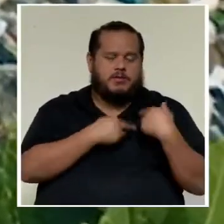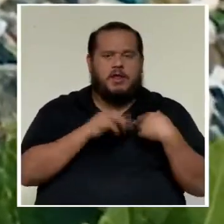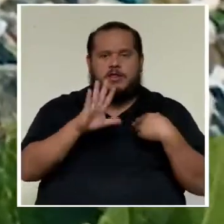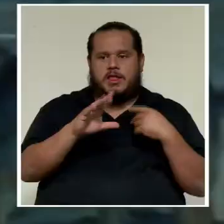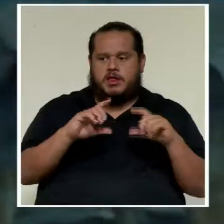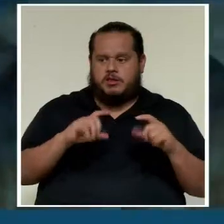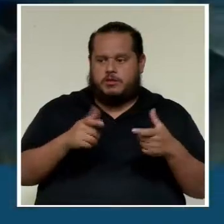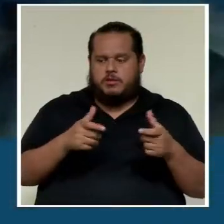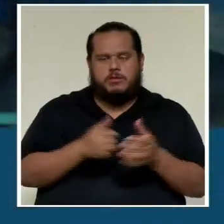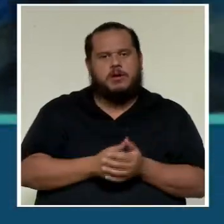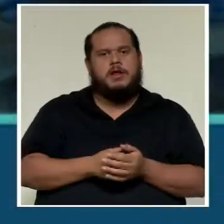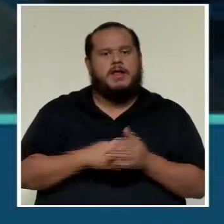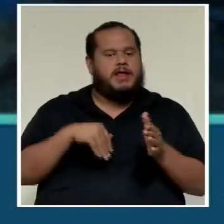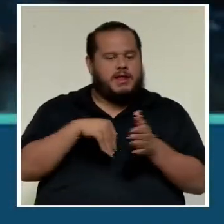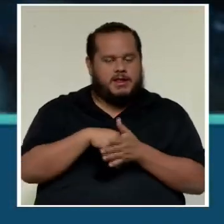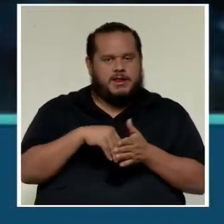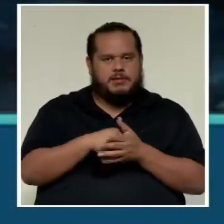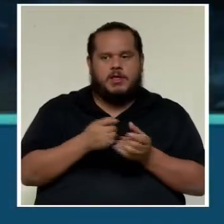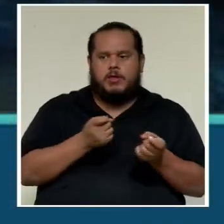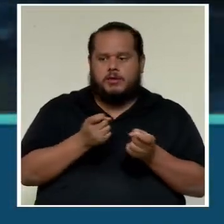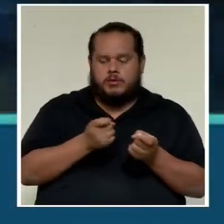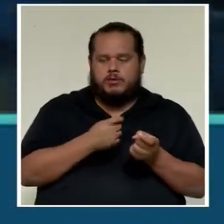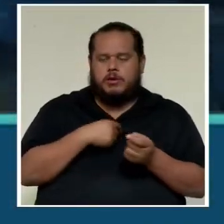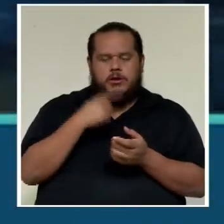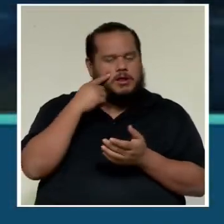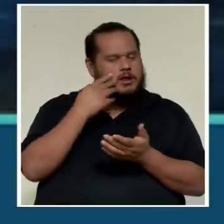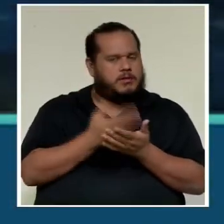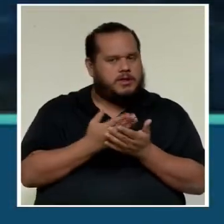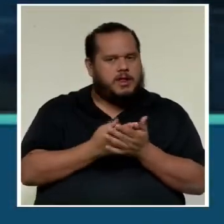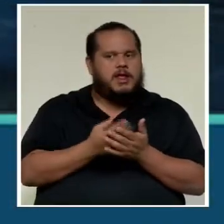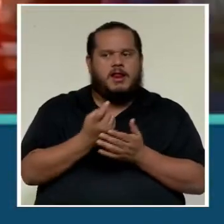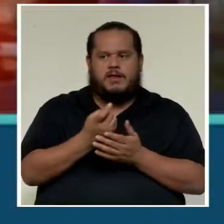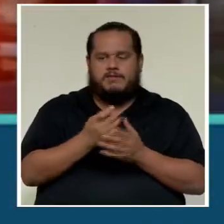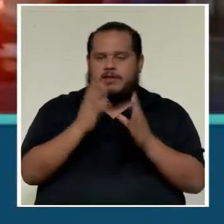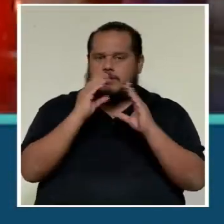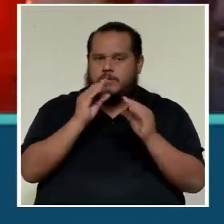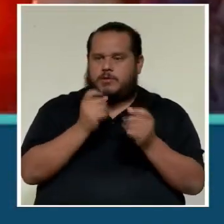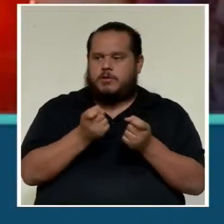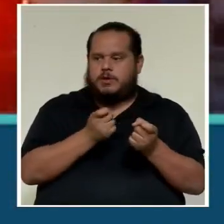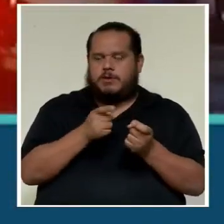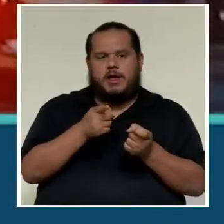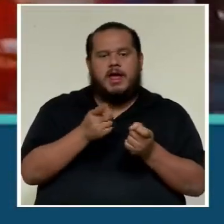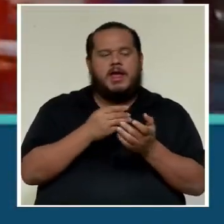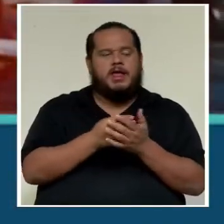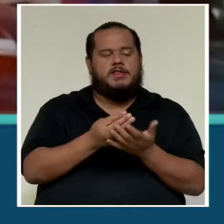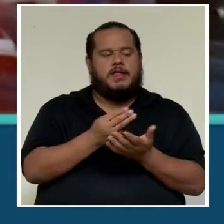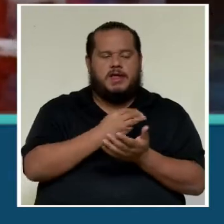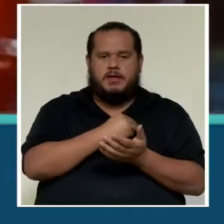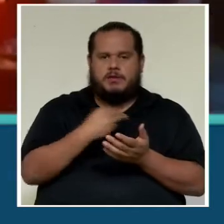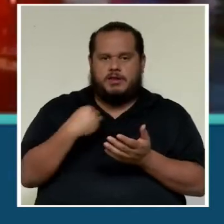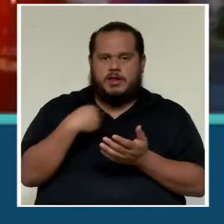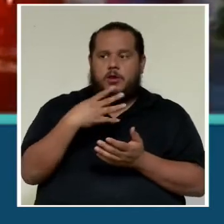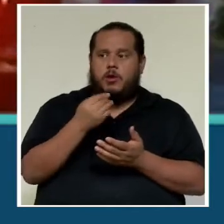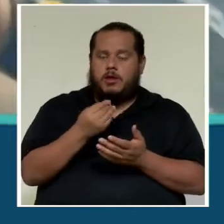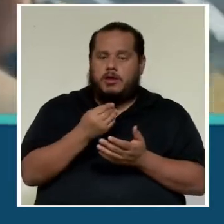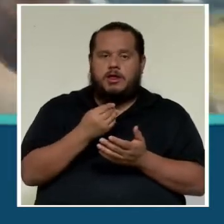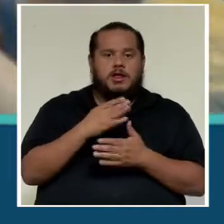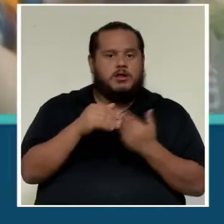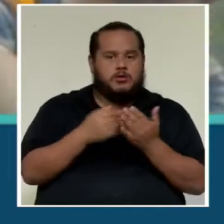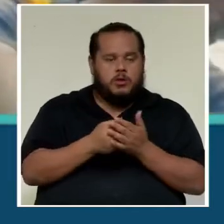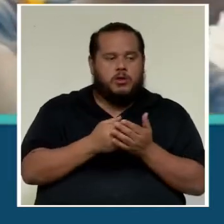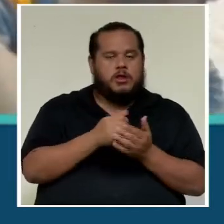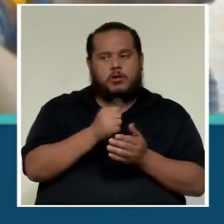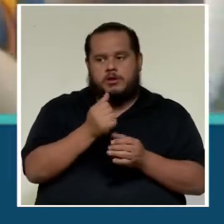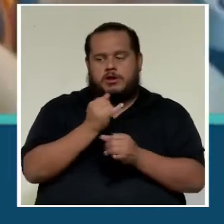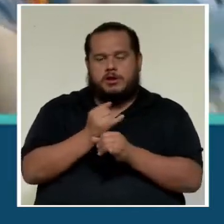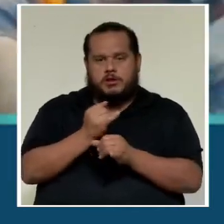desechos. Ese limitado control se evidencia en la falta de información que maneja ese ministerio y la herrumbrada articulación con otros